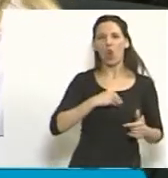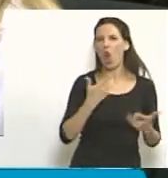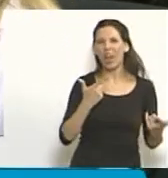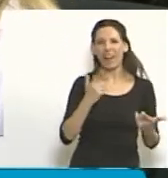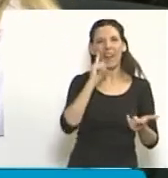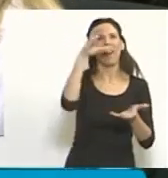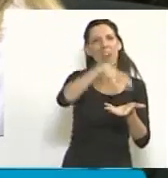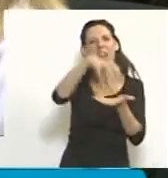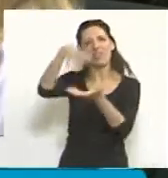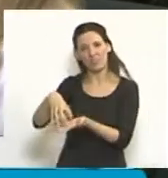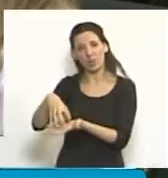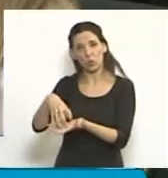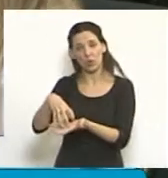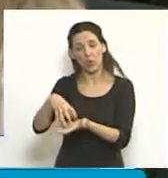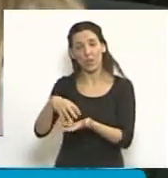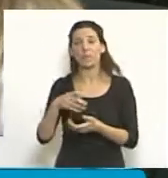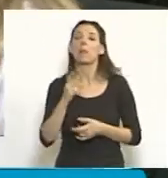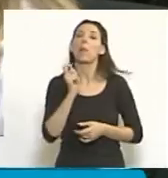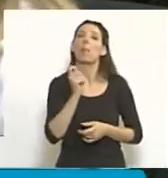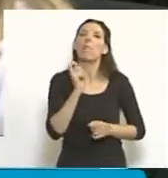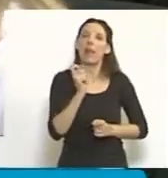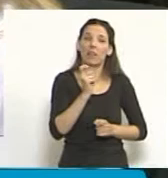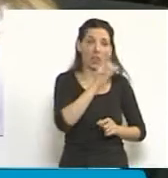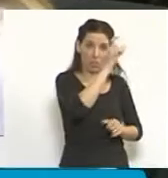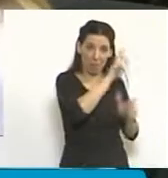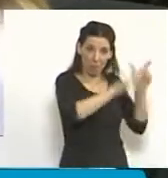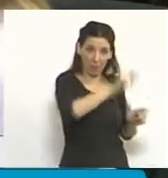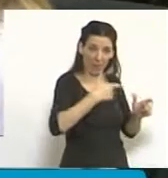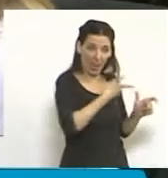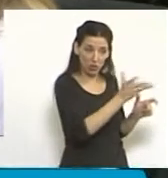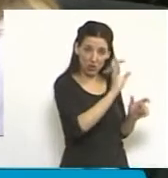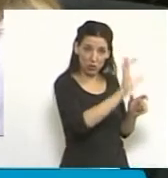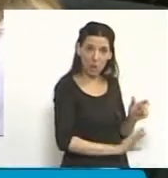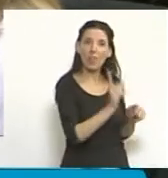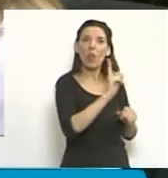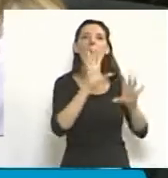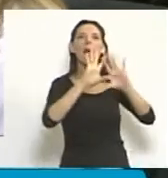confiabilidad que una nación debe tener para sus ciudadanos y para el mundo también.